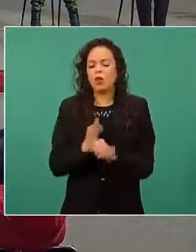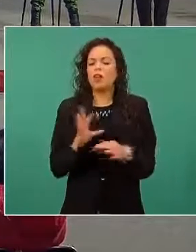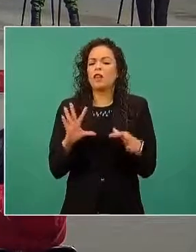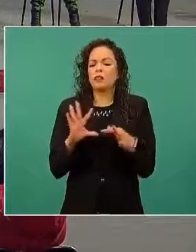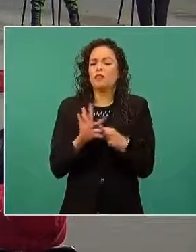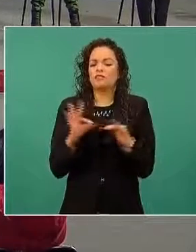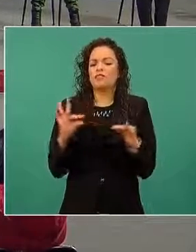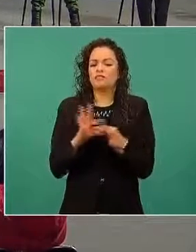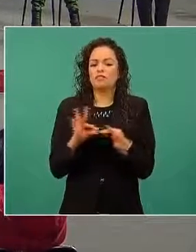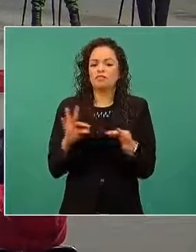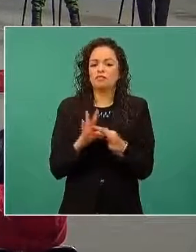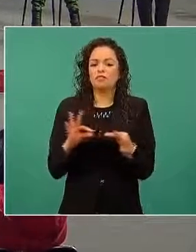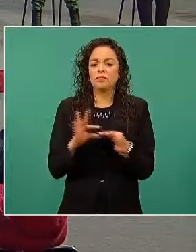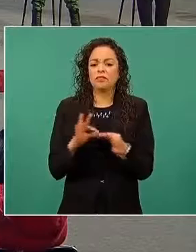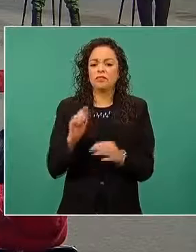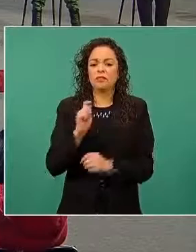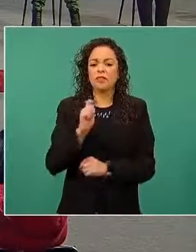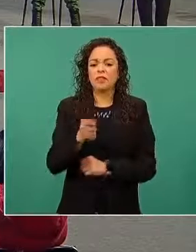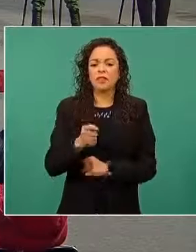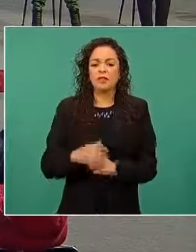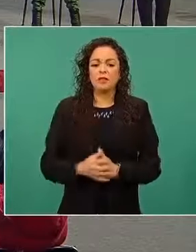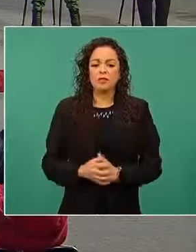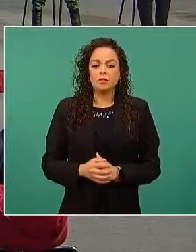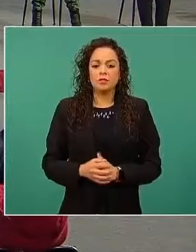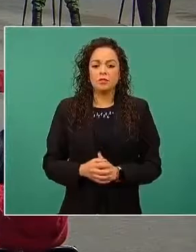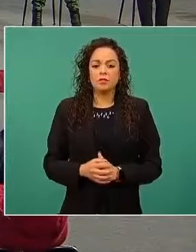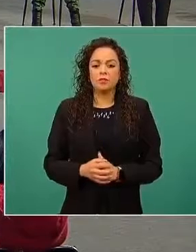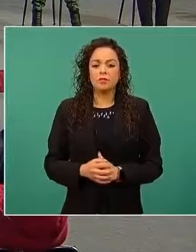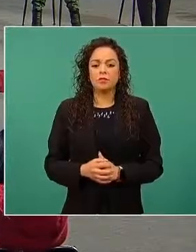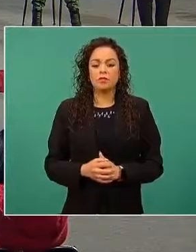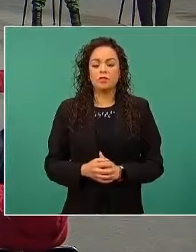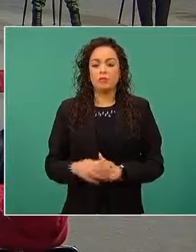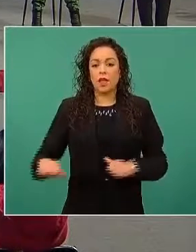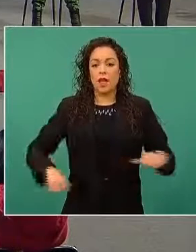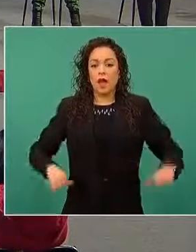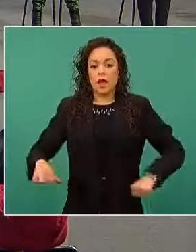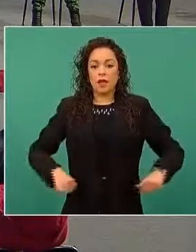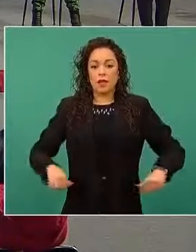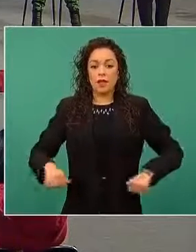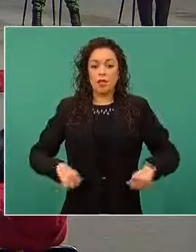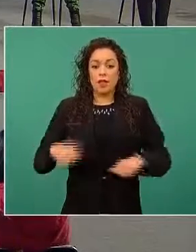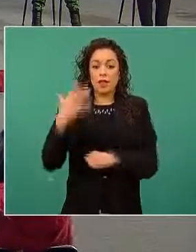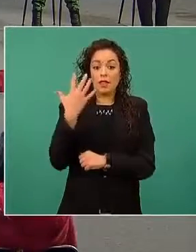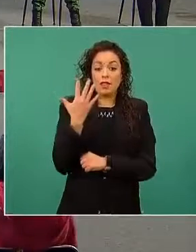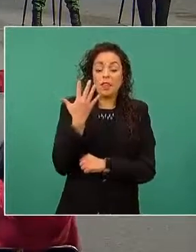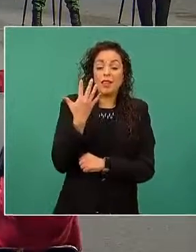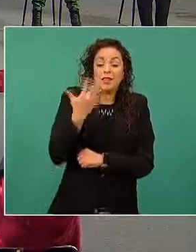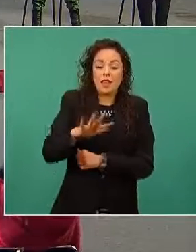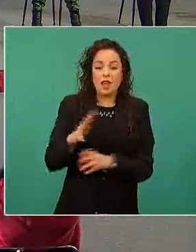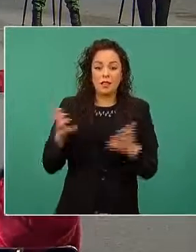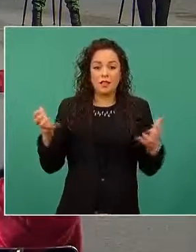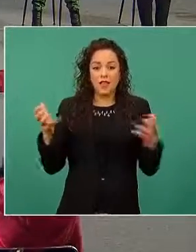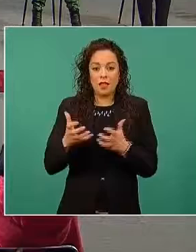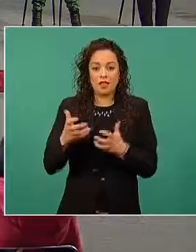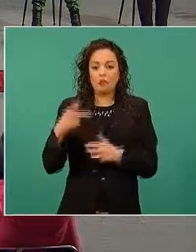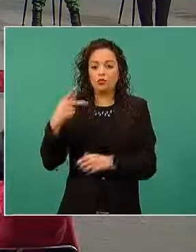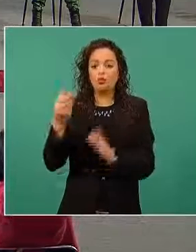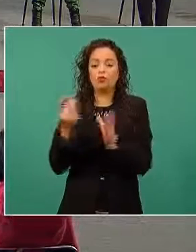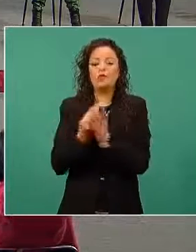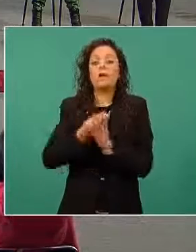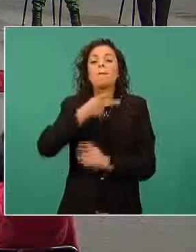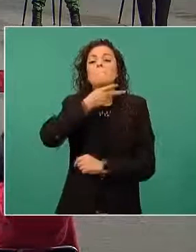hoy de las 10 tareas de Petróleos Mexicanos, de Pemex, que nos van a